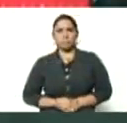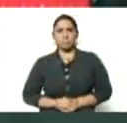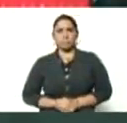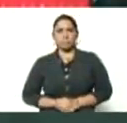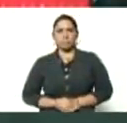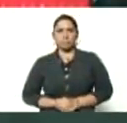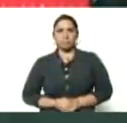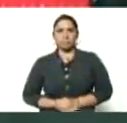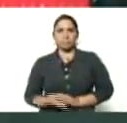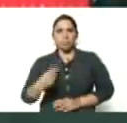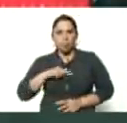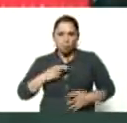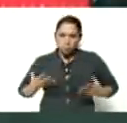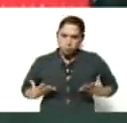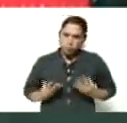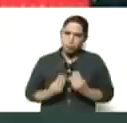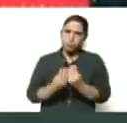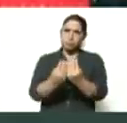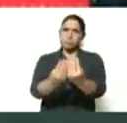de haberlo acompañado